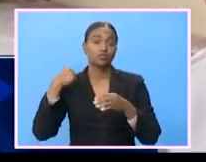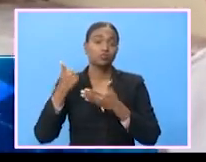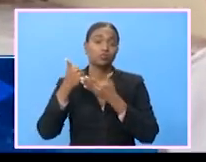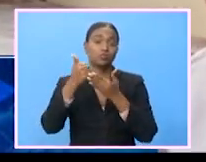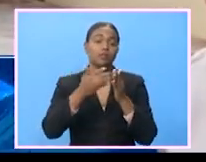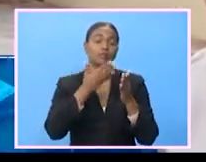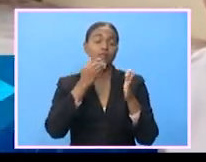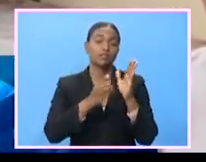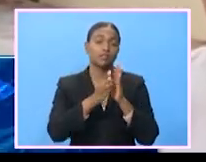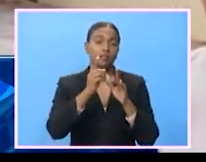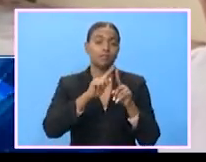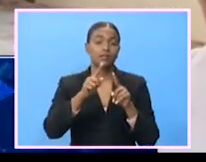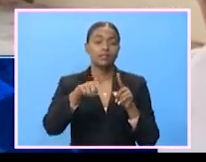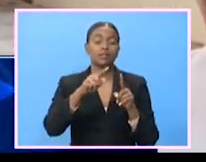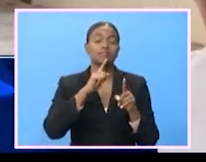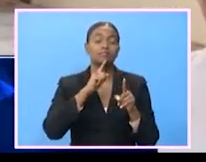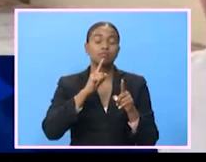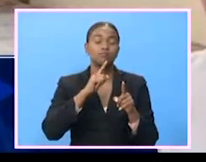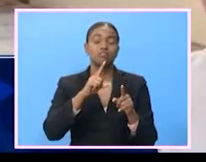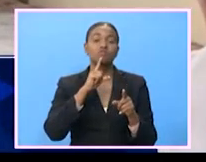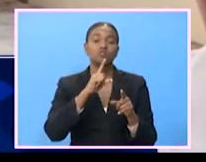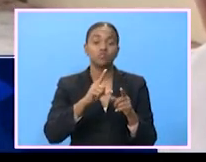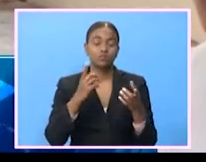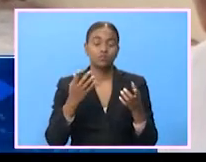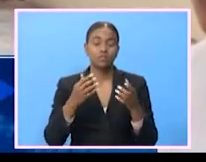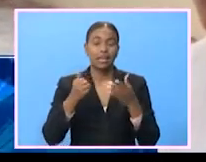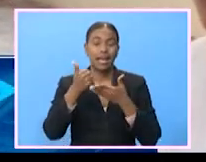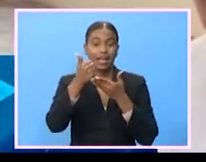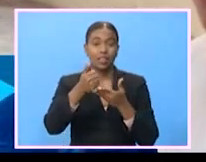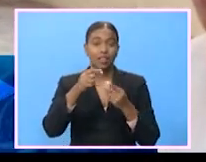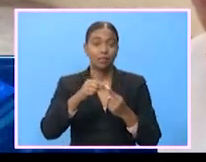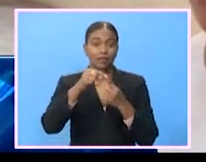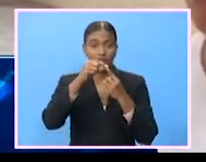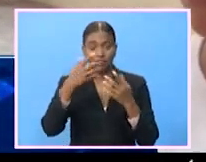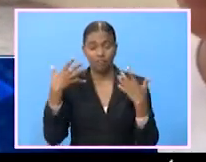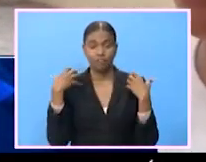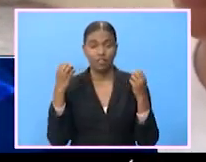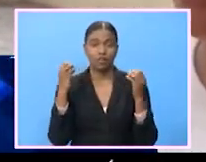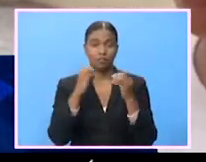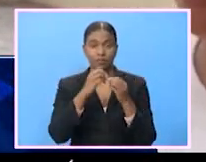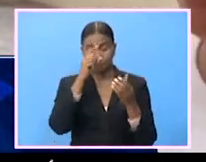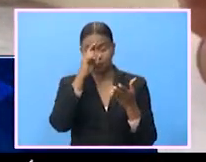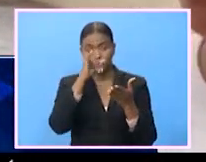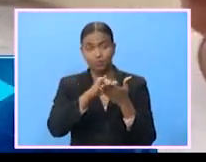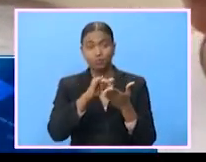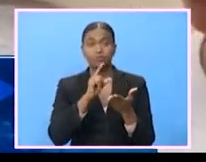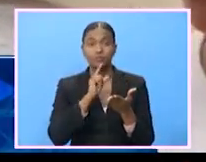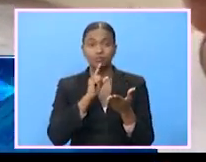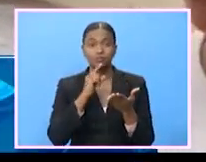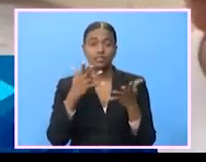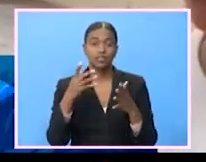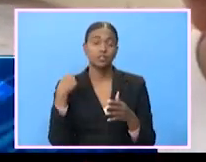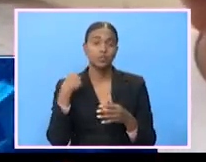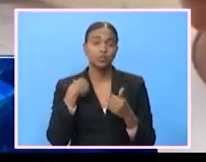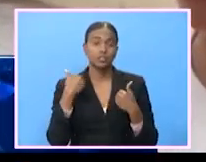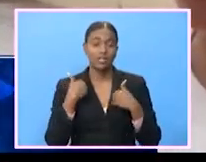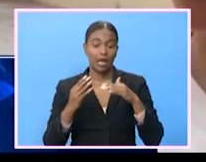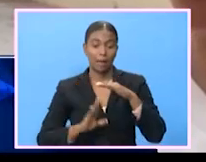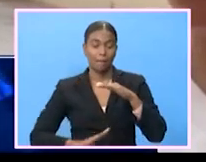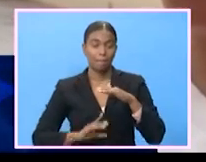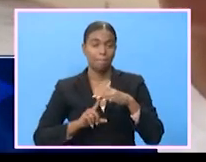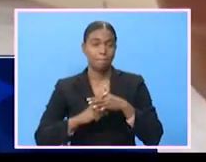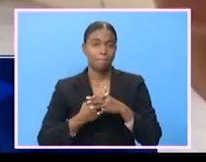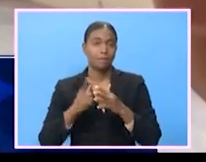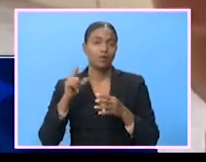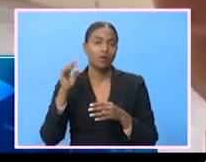al desarrollo, pero ellos realmente son la clave principal y potencial como nivel inicial. De verdad, ya estamos con kinder, ya muy pronto